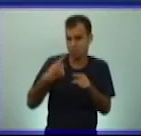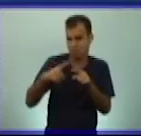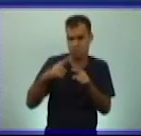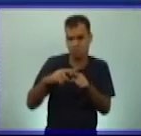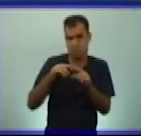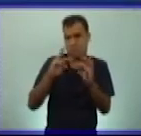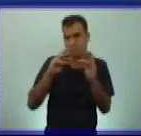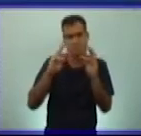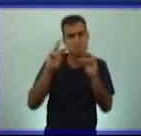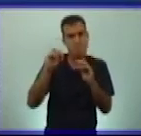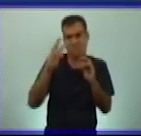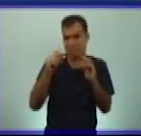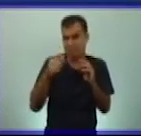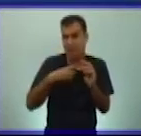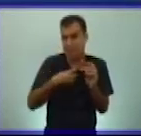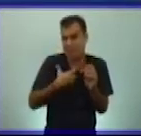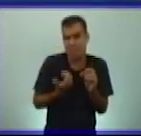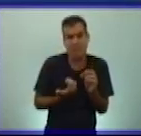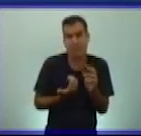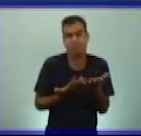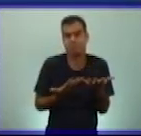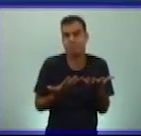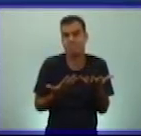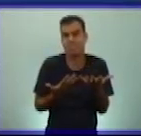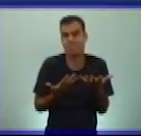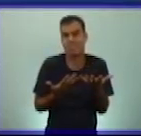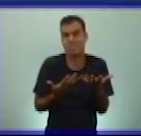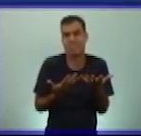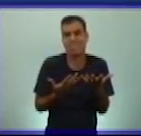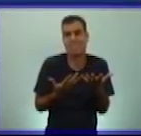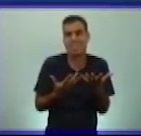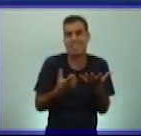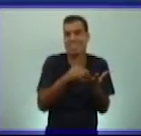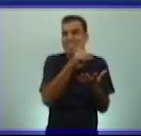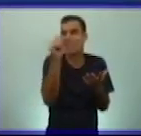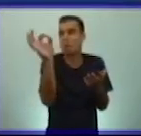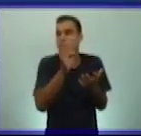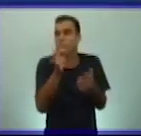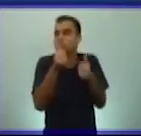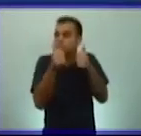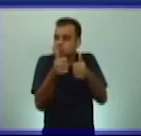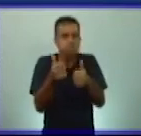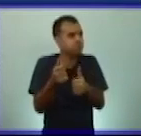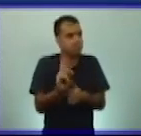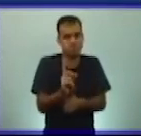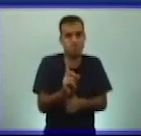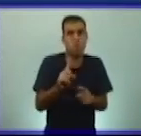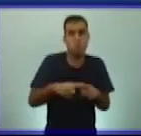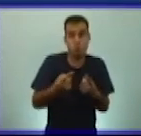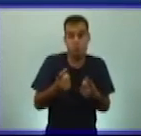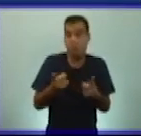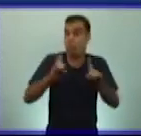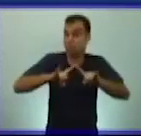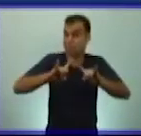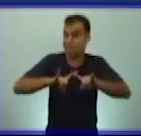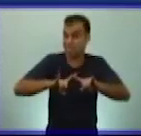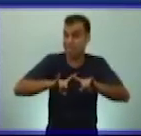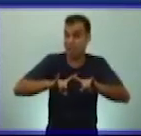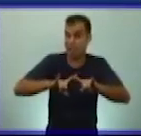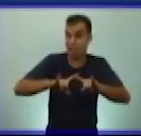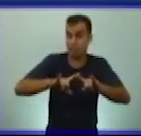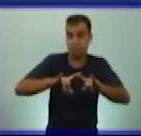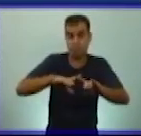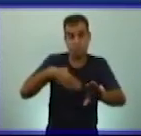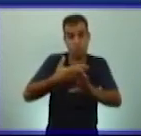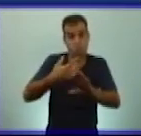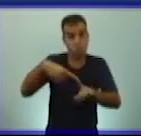no nos son factibles 100%, porque en la educación superior, cuando ustedes vuelvan a